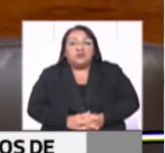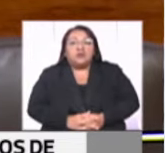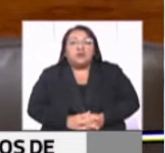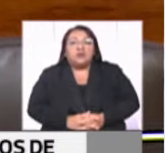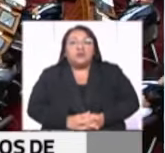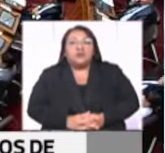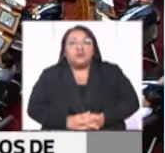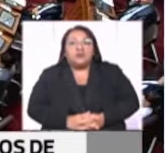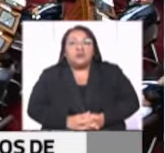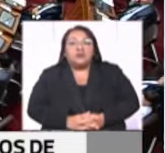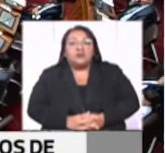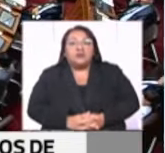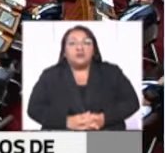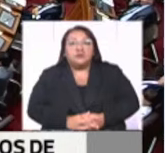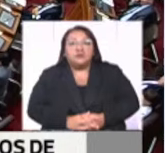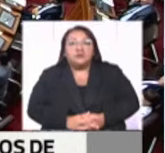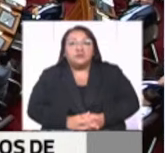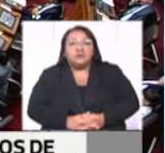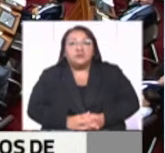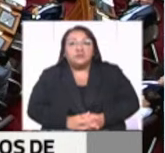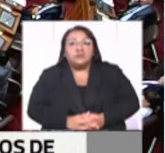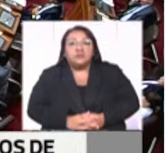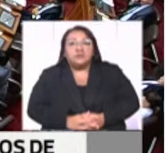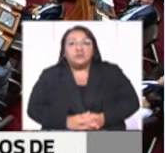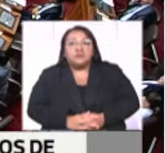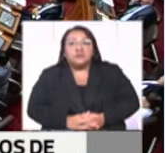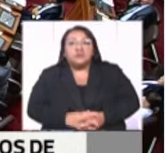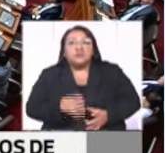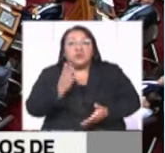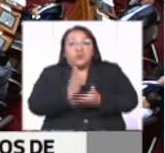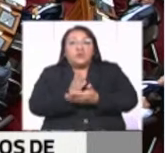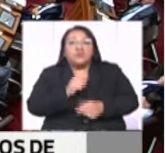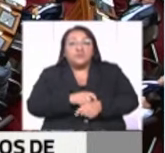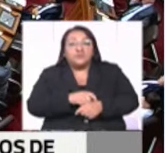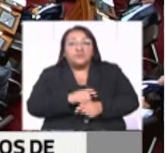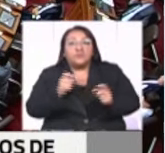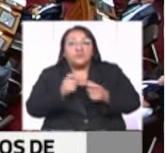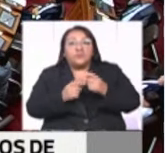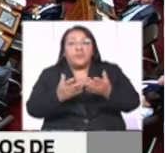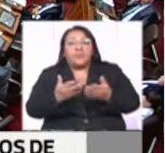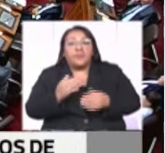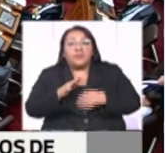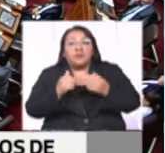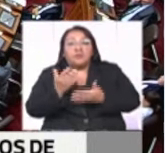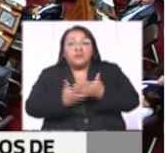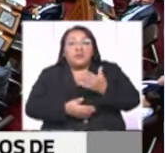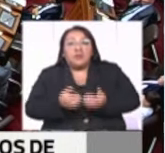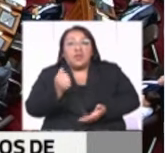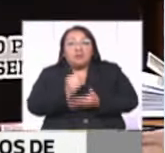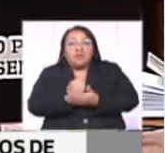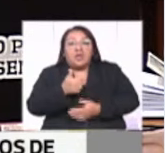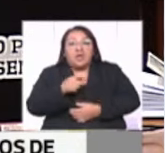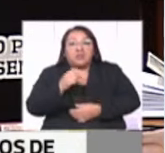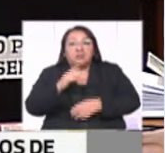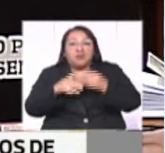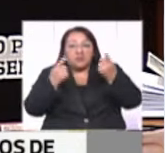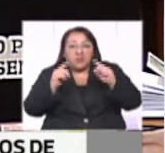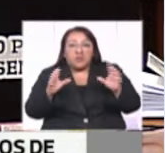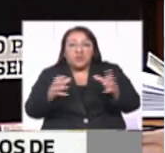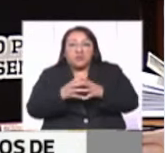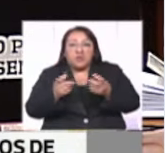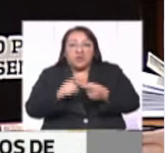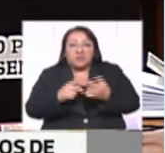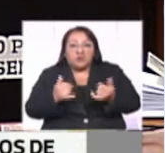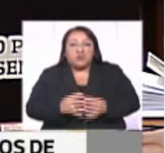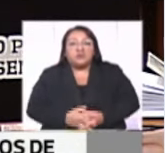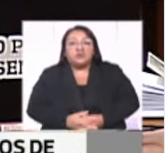presidente. Gracias, congresista. Habiéndose aceptado el cuarto intermedio, señores congresistas, se solicita la dispensa del trámite de aprobación del acta para ejecutar lo acordado